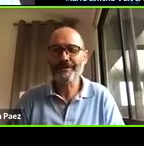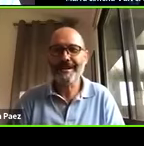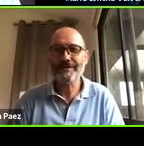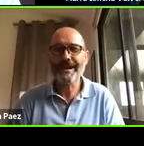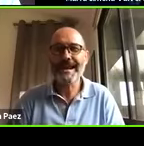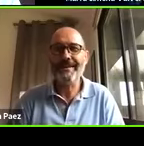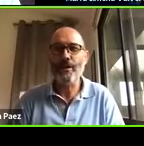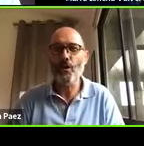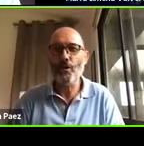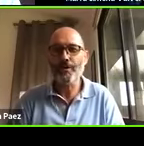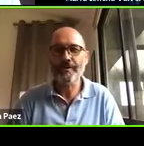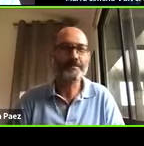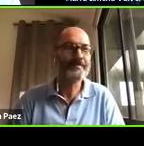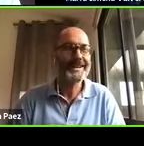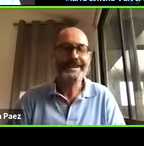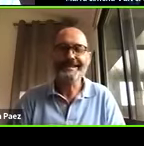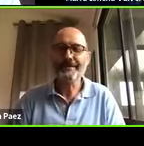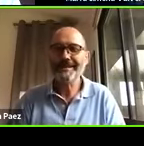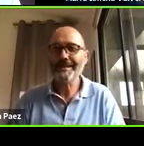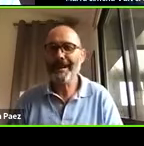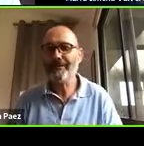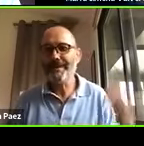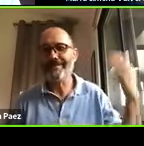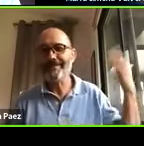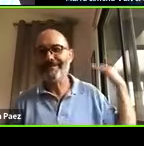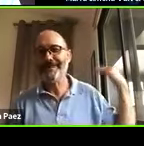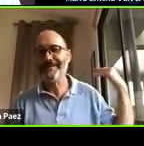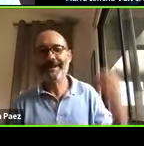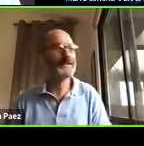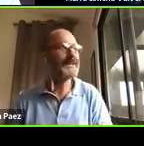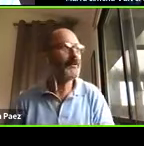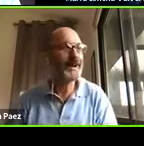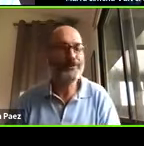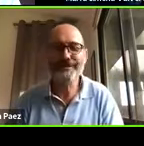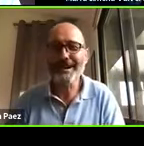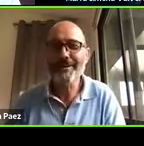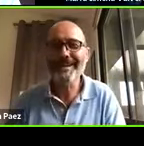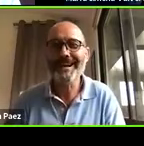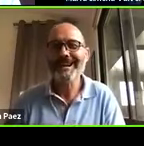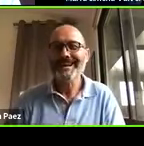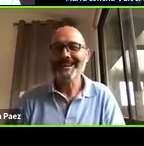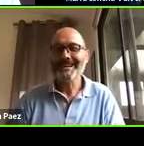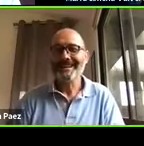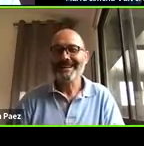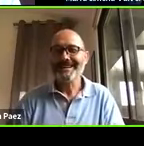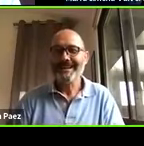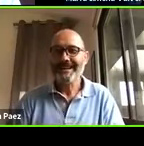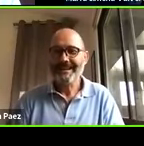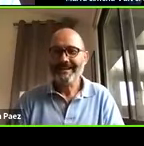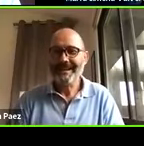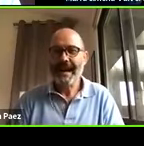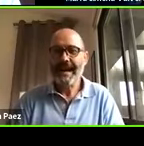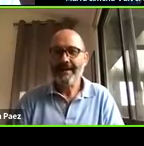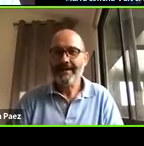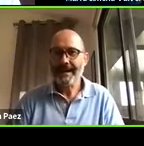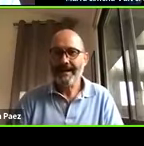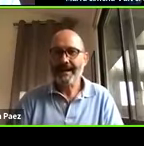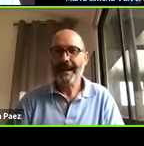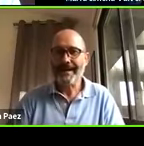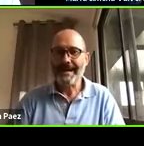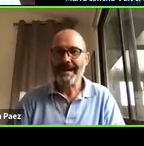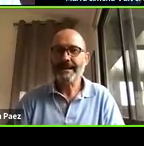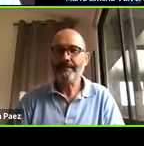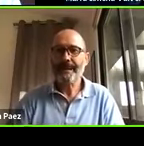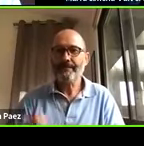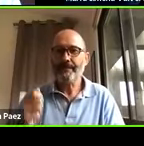verdad ellos ellos cambiaron oro este fin de semana fui el fin de semana pasado fui al museo de verdad y ese canje verdad